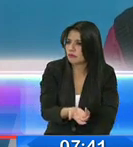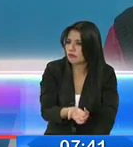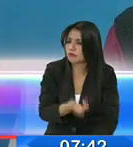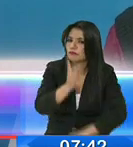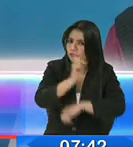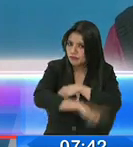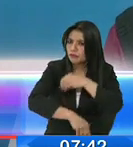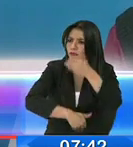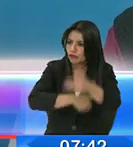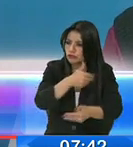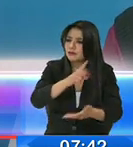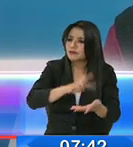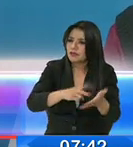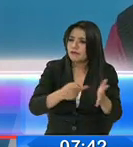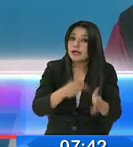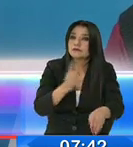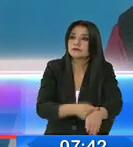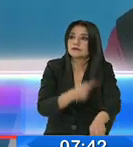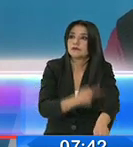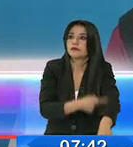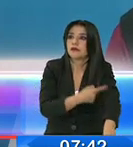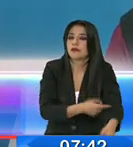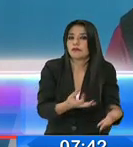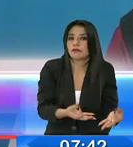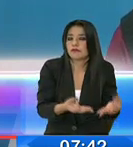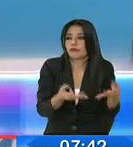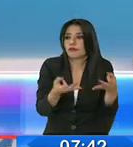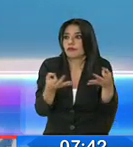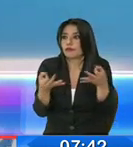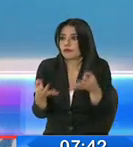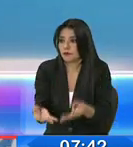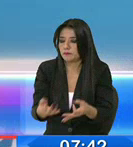procesos cuando exageran este recurso